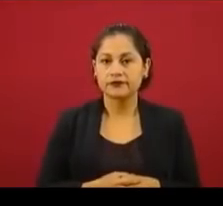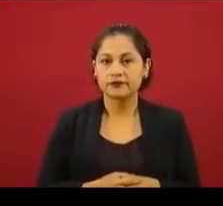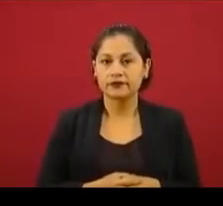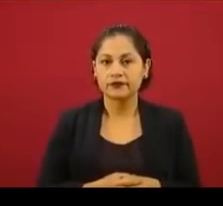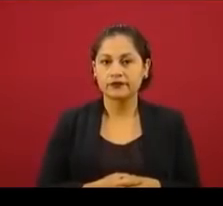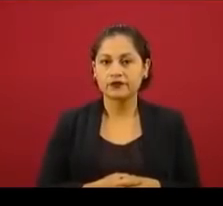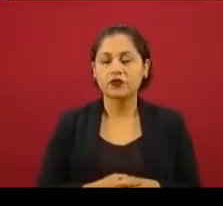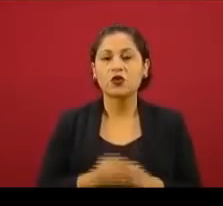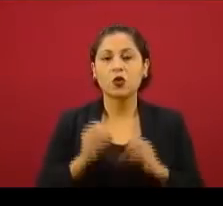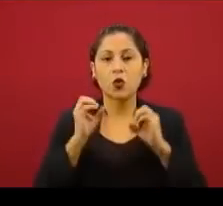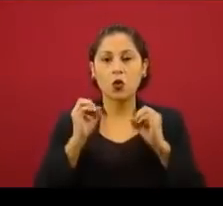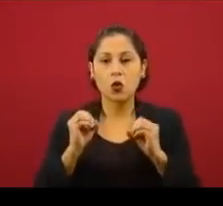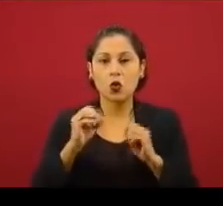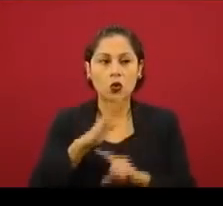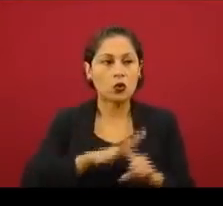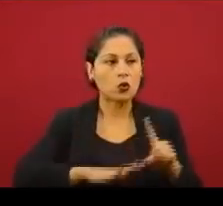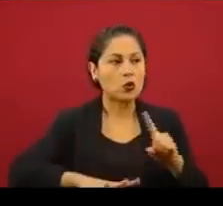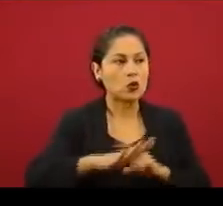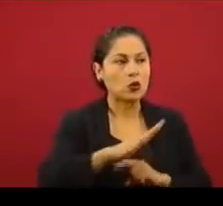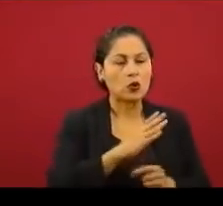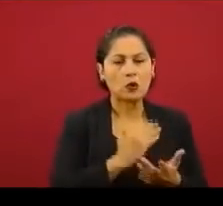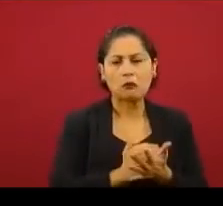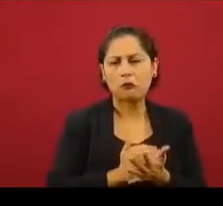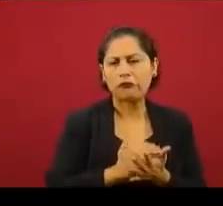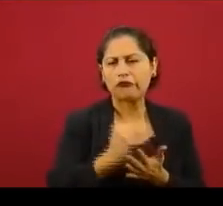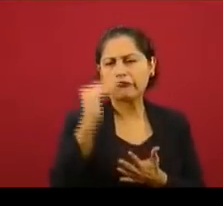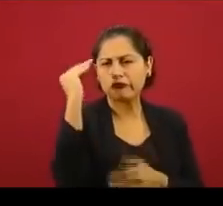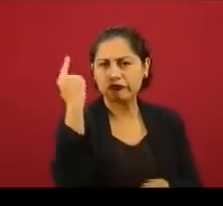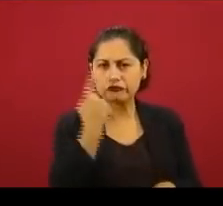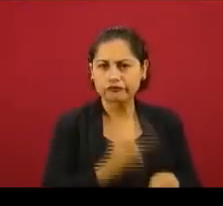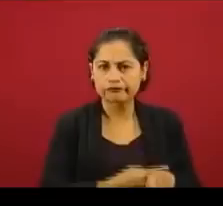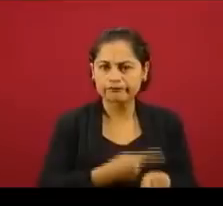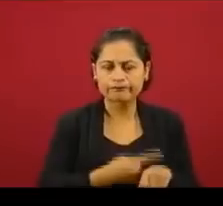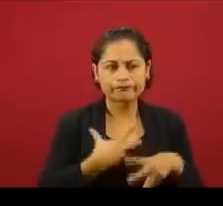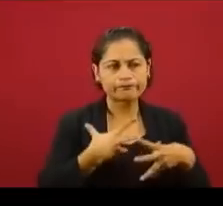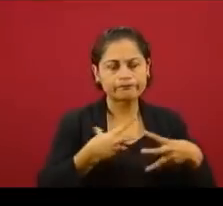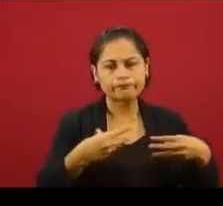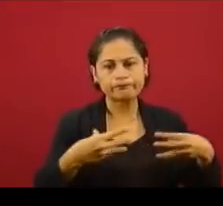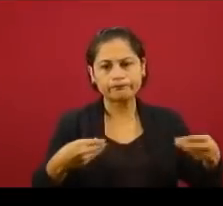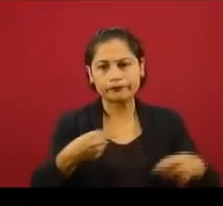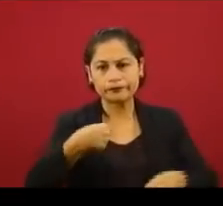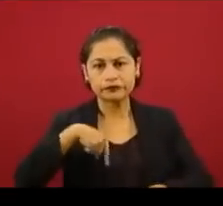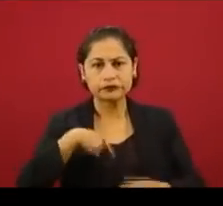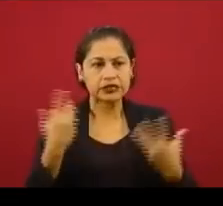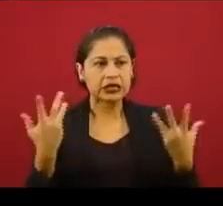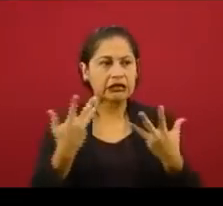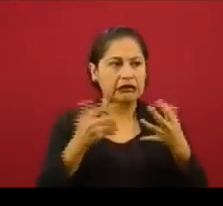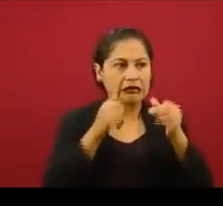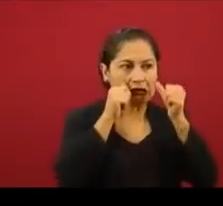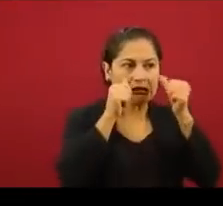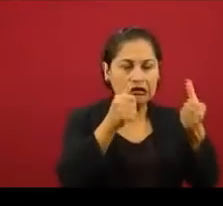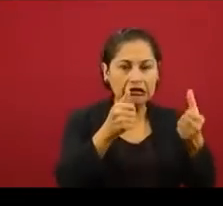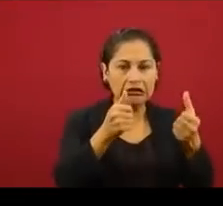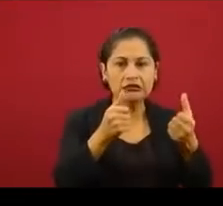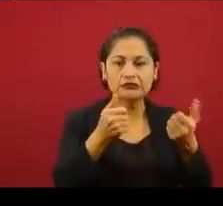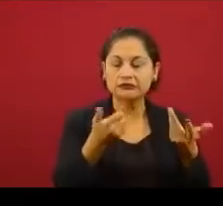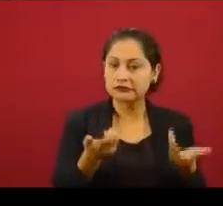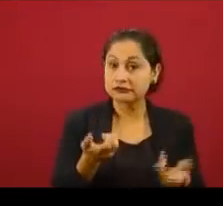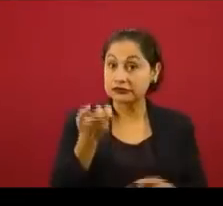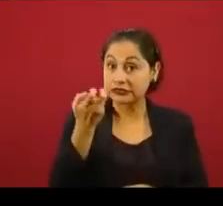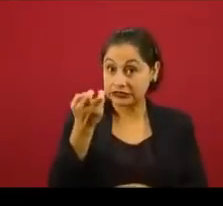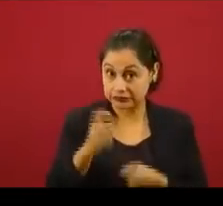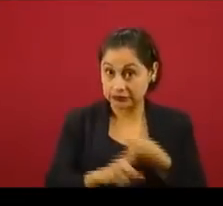pudiésemos atender a todos los enfermos, que no contáramos con espacios